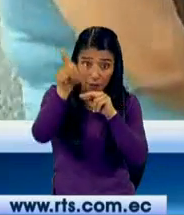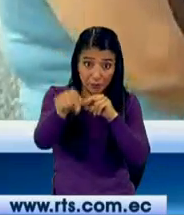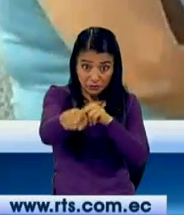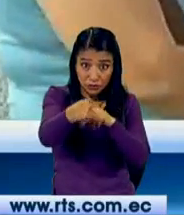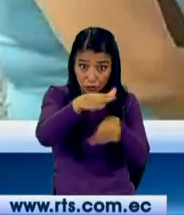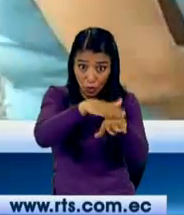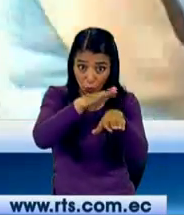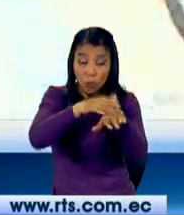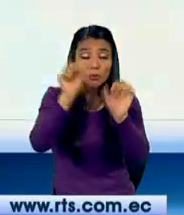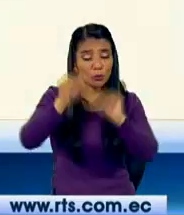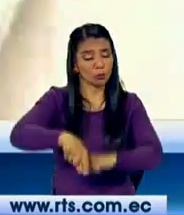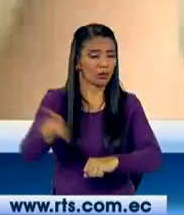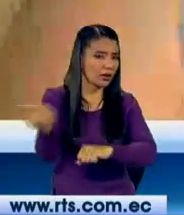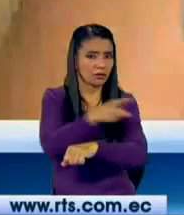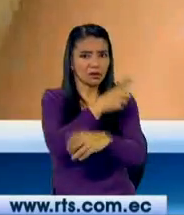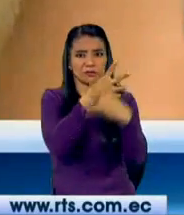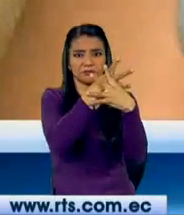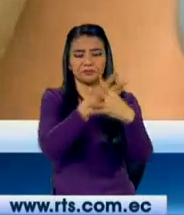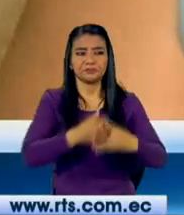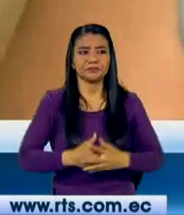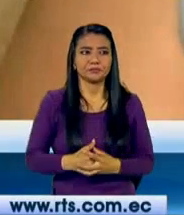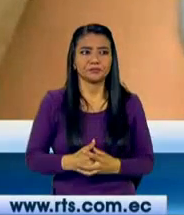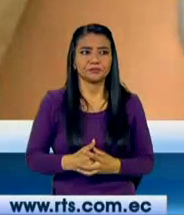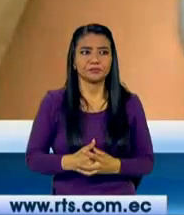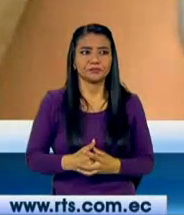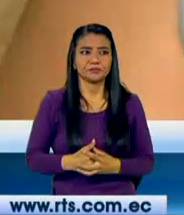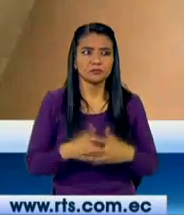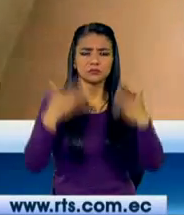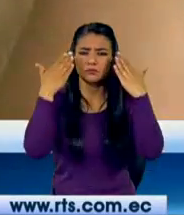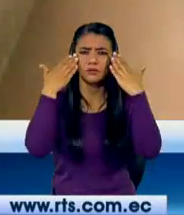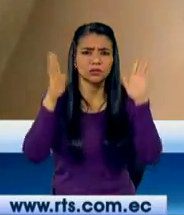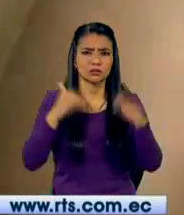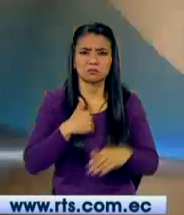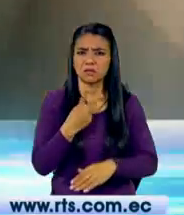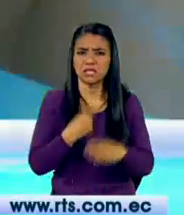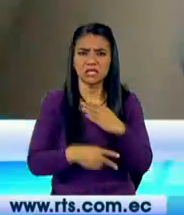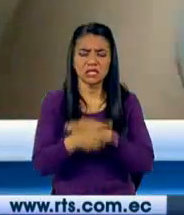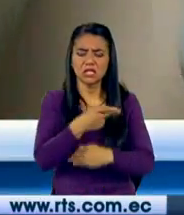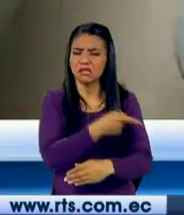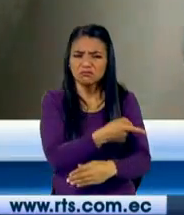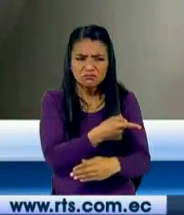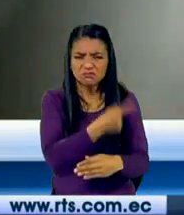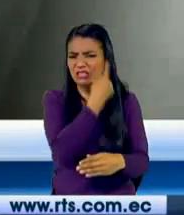persona responsable. No sé, estoy muy dolida por lo que le han hecho.